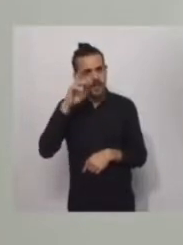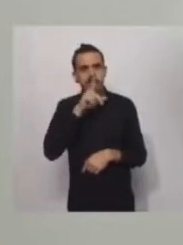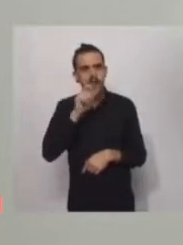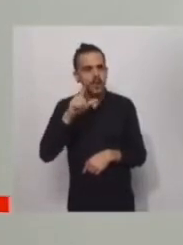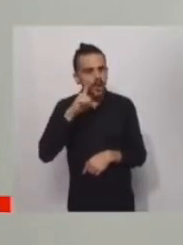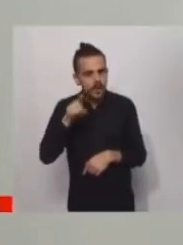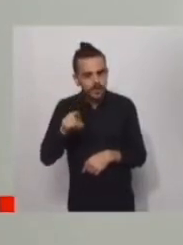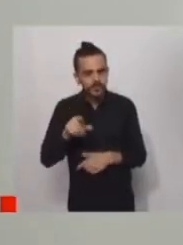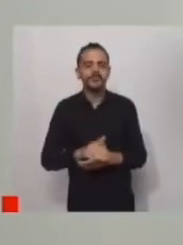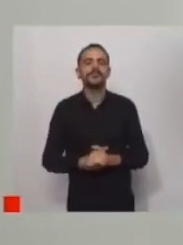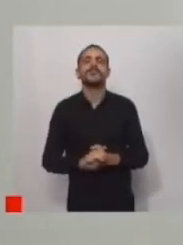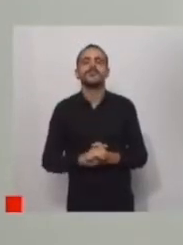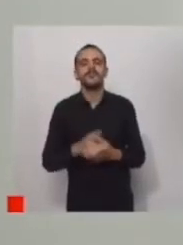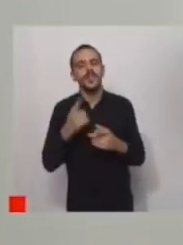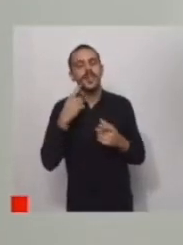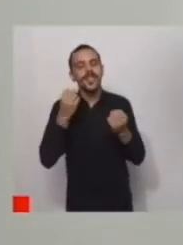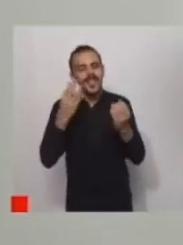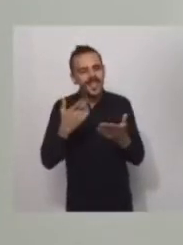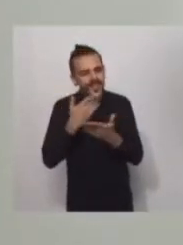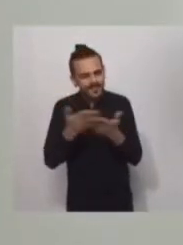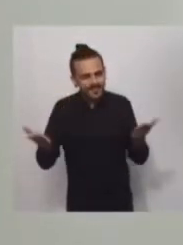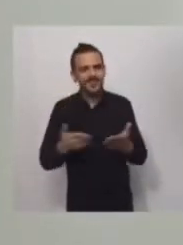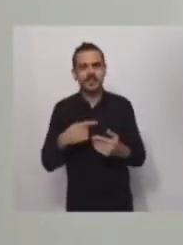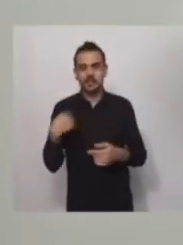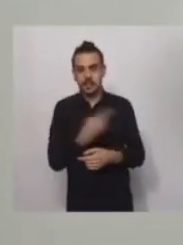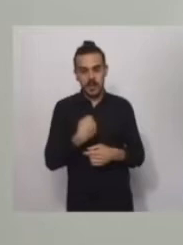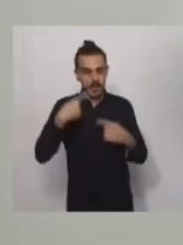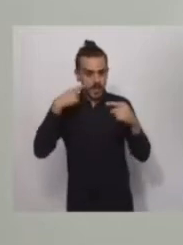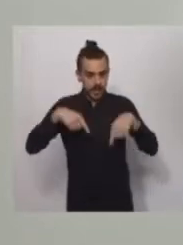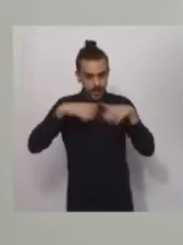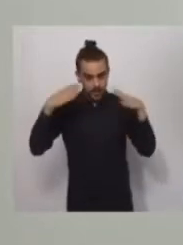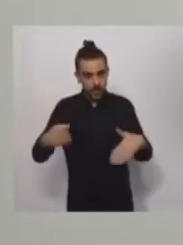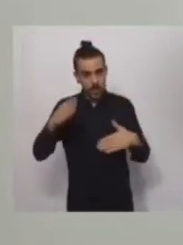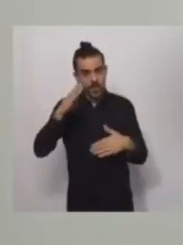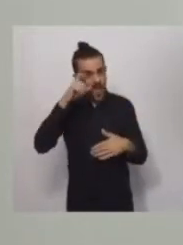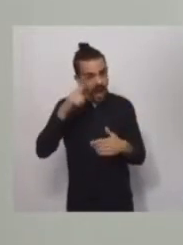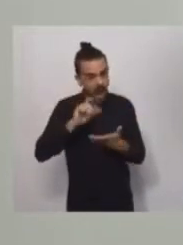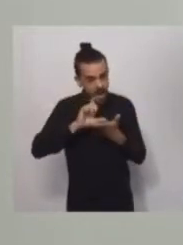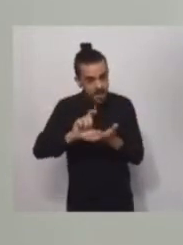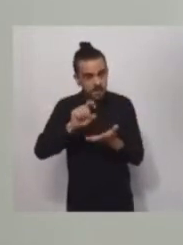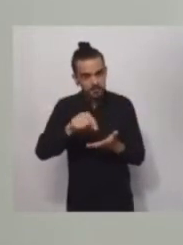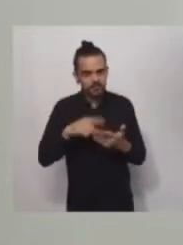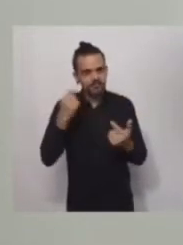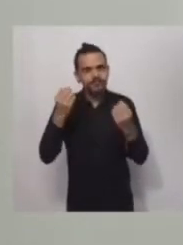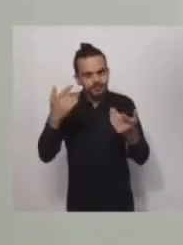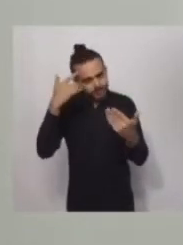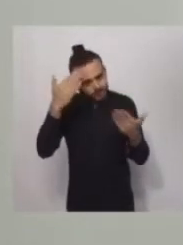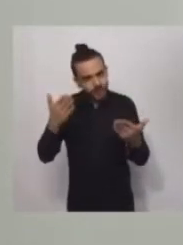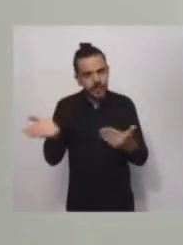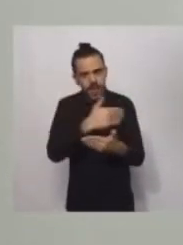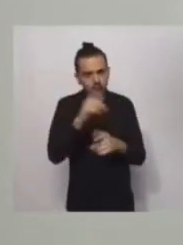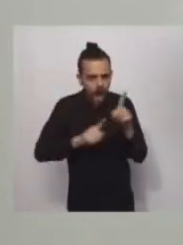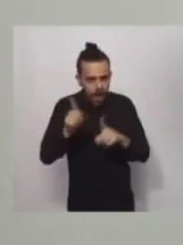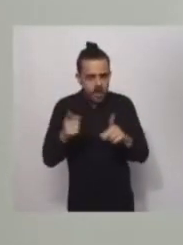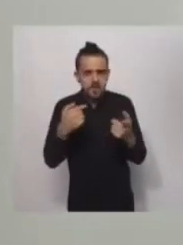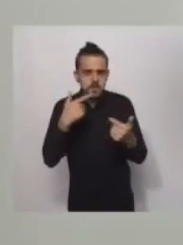para este año, o cuando la situación sanitaria así lo permita, tal vez podemos llegar a aplicar el Educando el Movimiento. Pero creo que es un